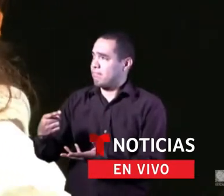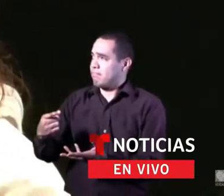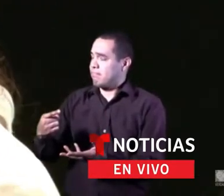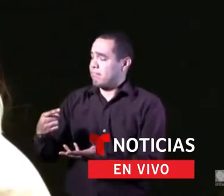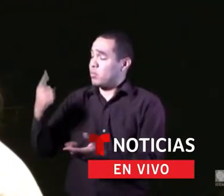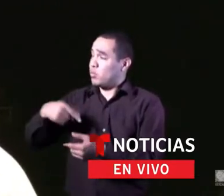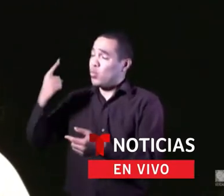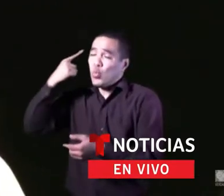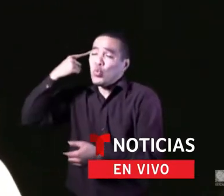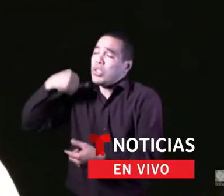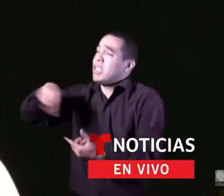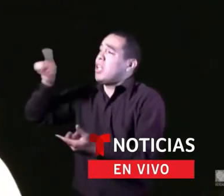de matarme